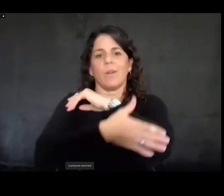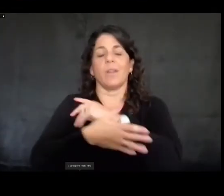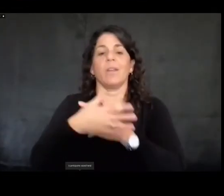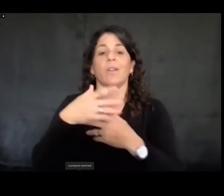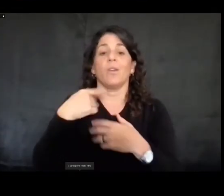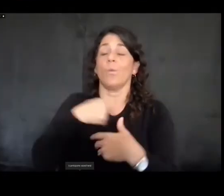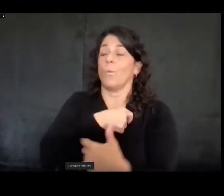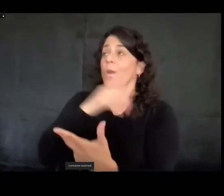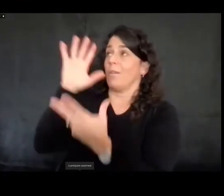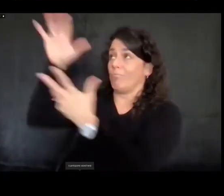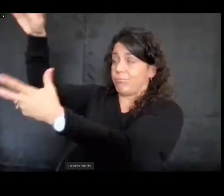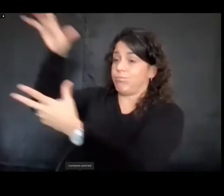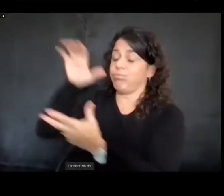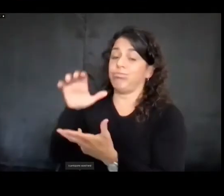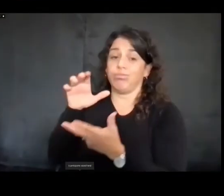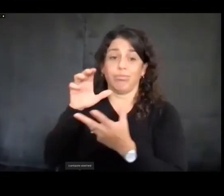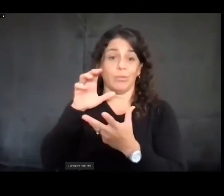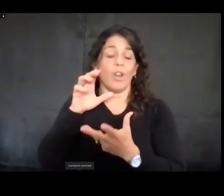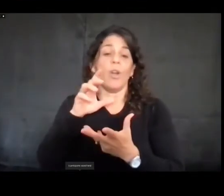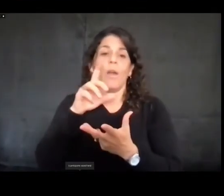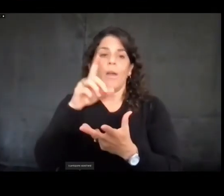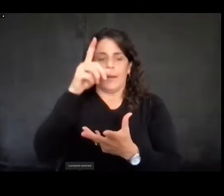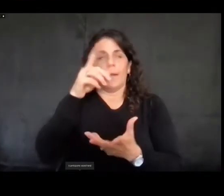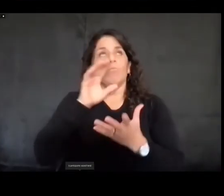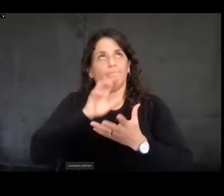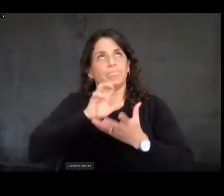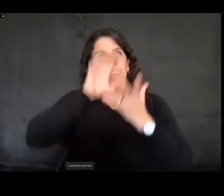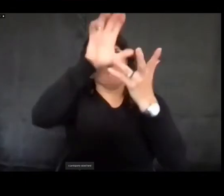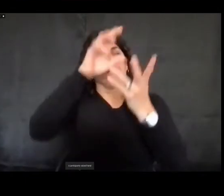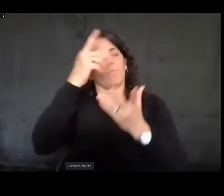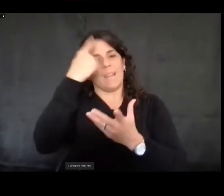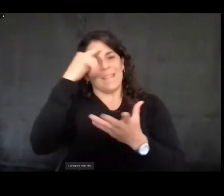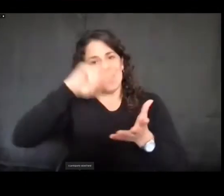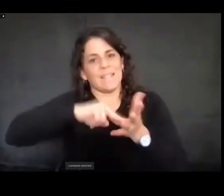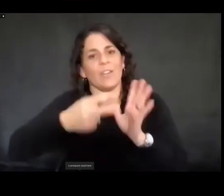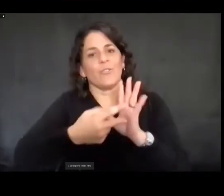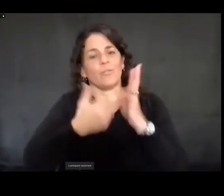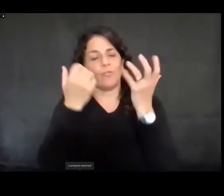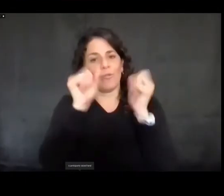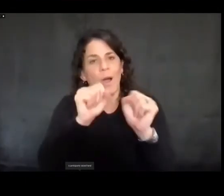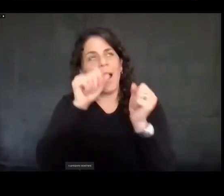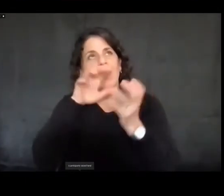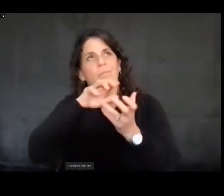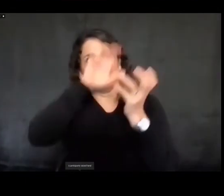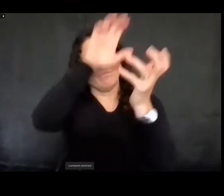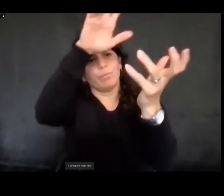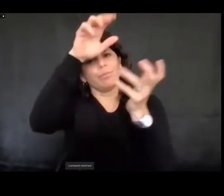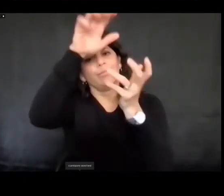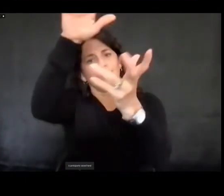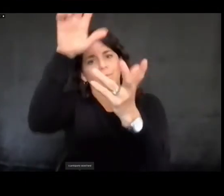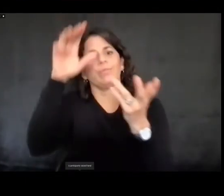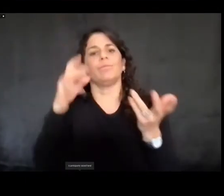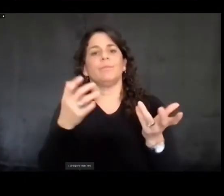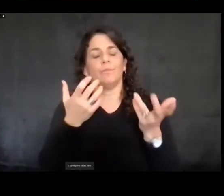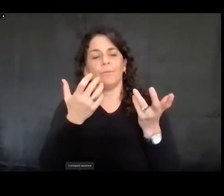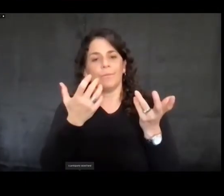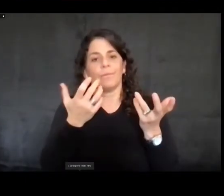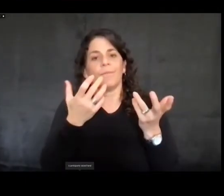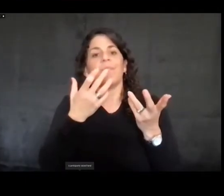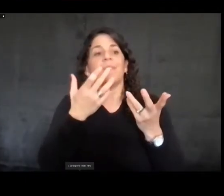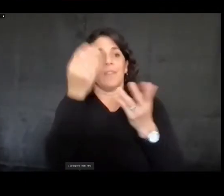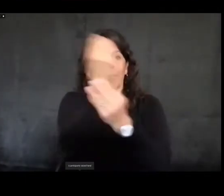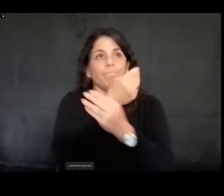las vacunas he estado con mucha intención en construir la sociedad en el sistema de salud